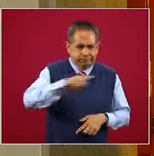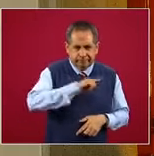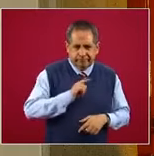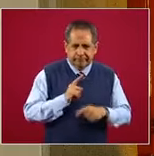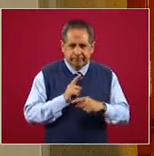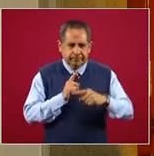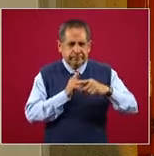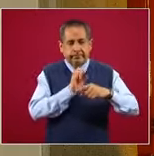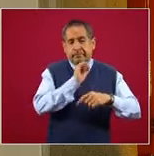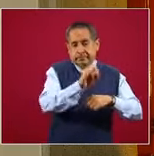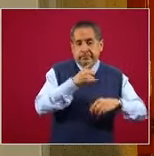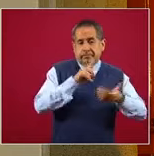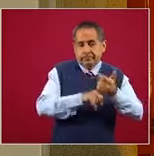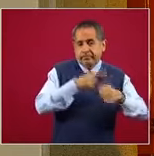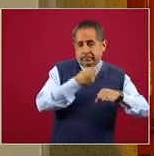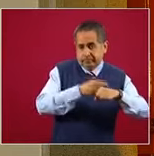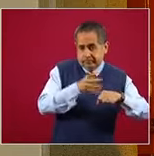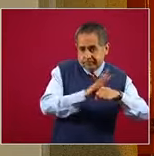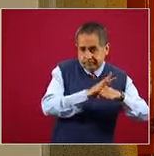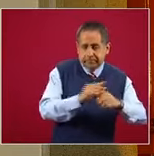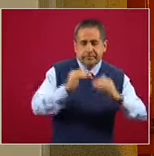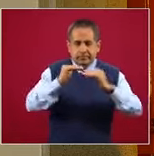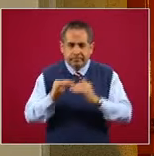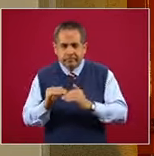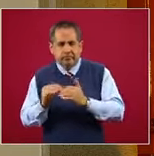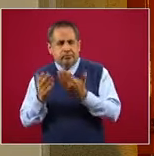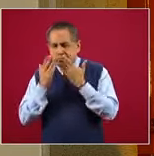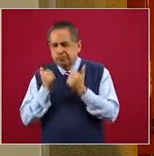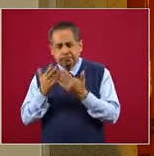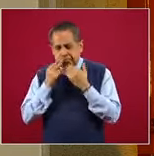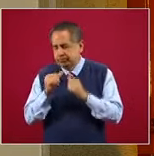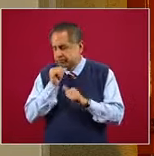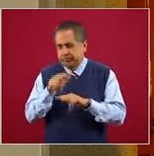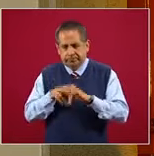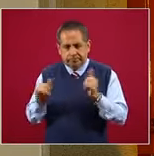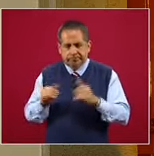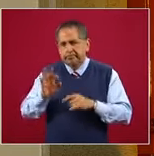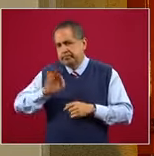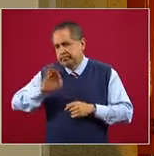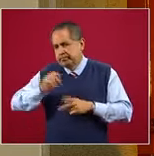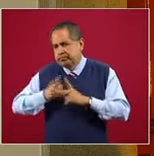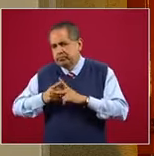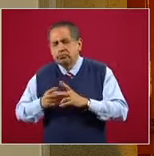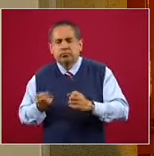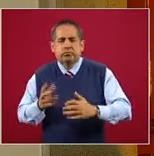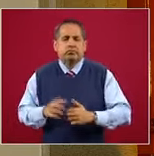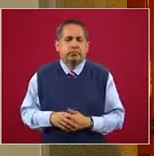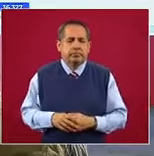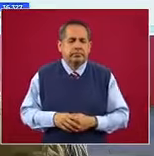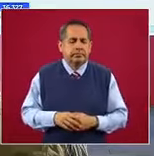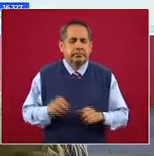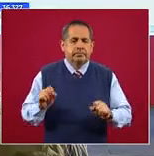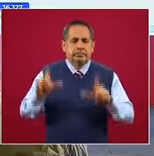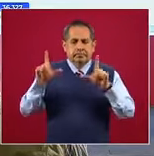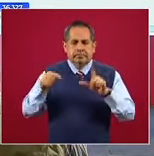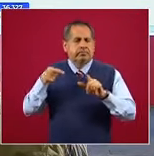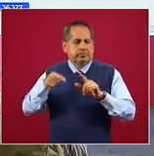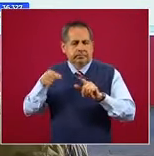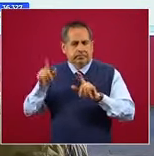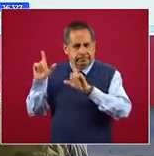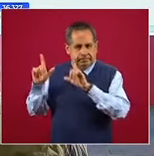salido positivas, y de hecho de ahí se va a obtener precisamente el porcentaje de positividad. Entonces este gráfico lo vamos a